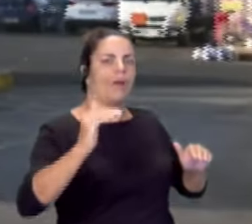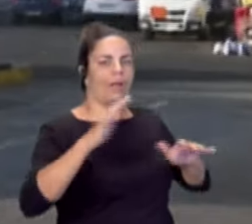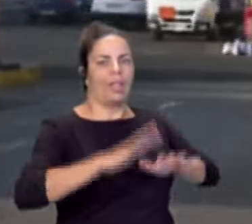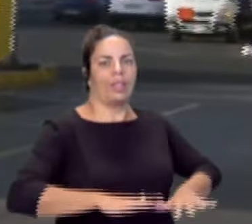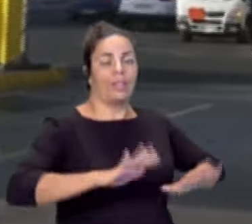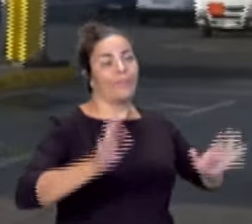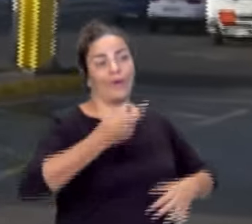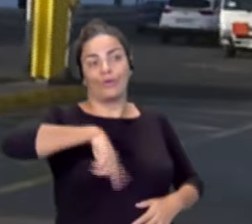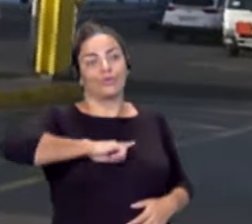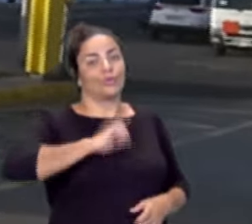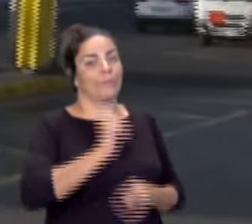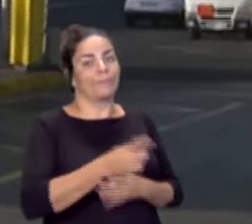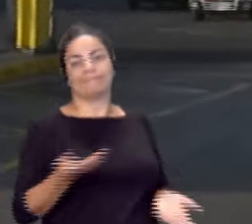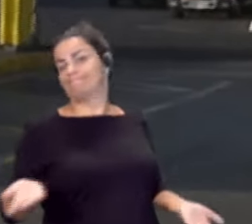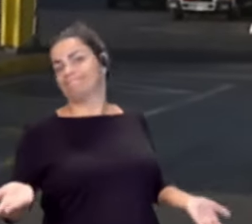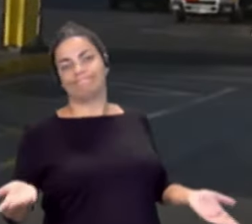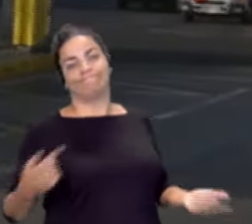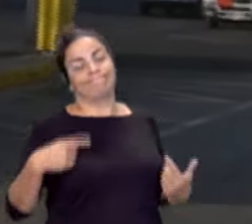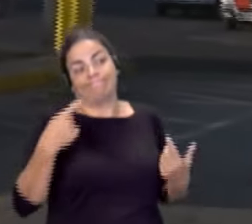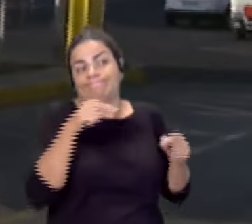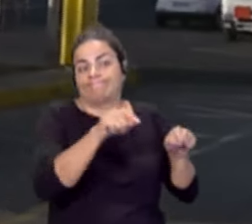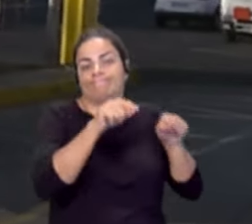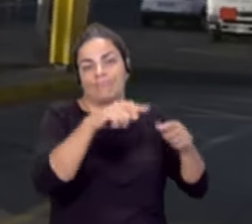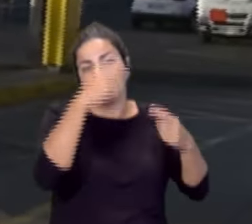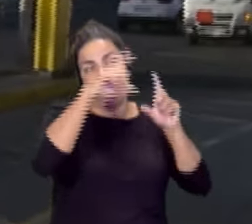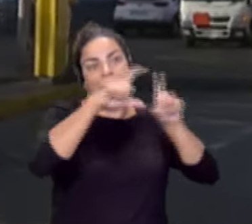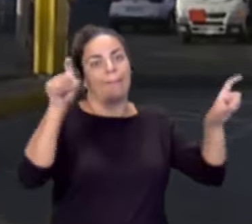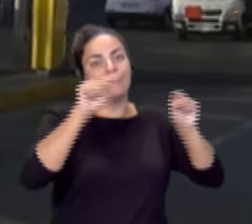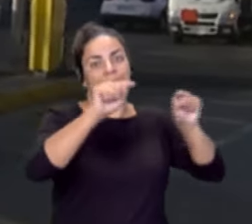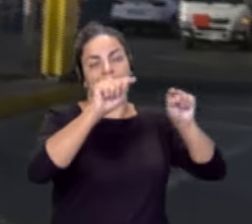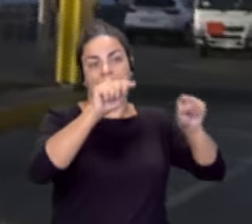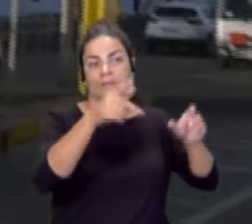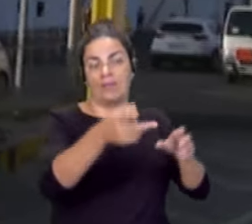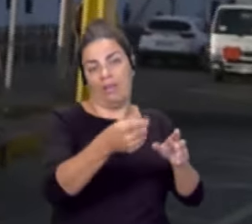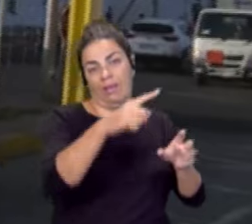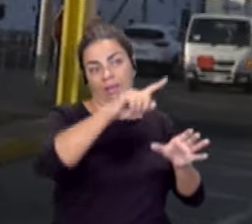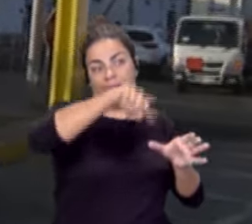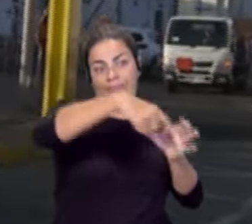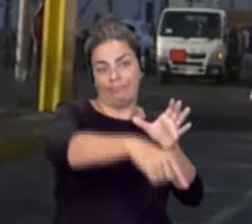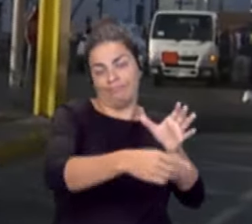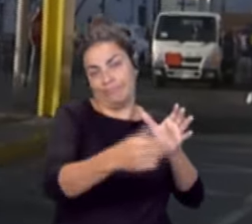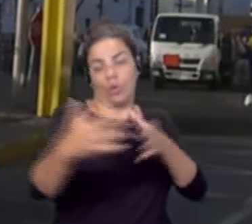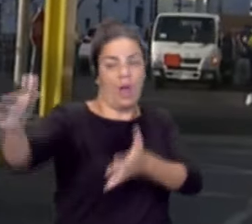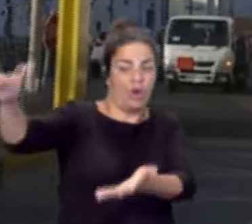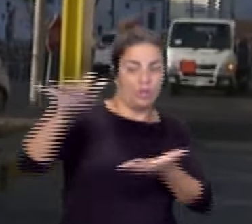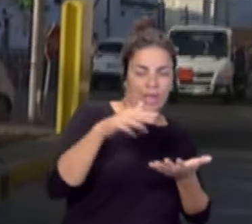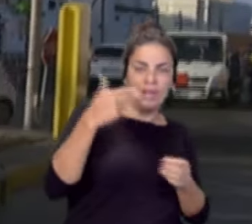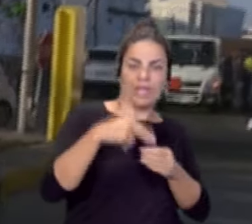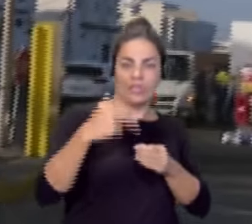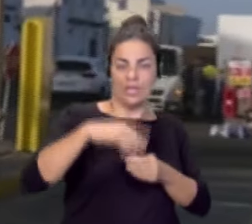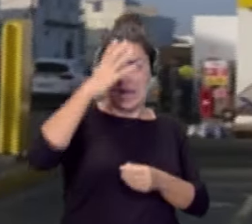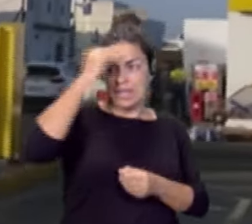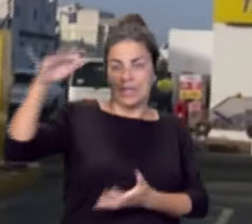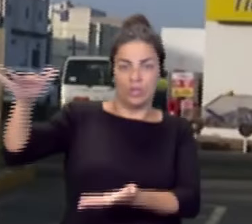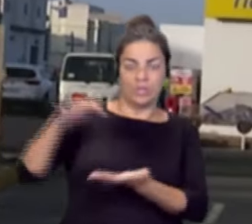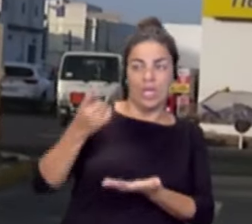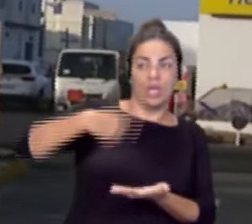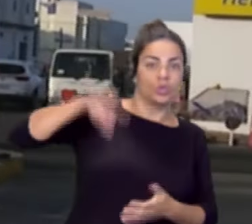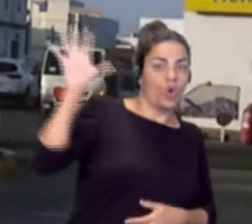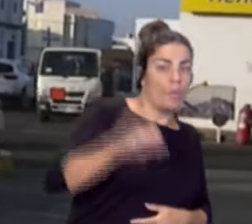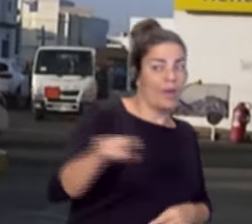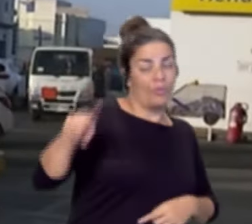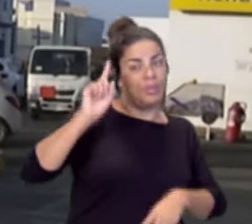nosotros, eso depende exclusivamente de todas aquellas grandes empresas que lo extraen el combustible de Lanzarote, a las cuales nosotros le compramos. En este